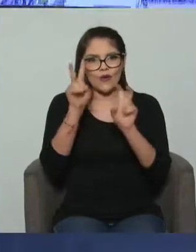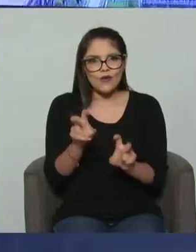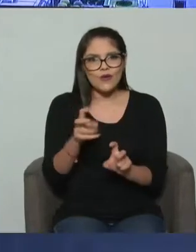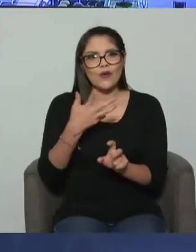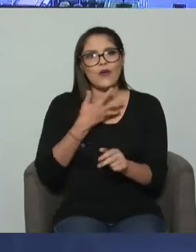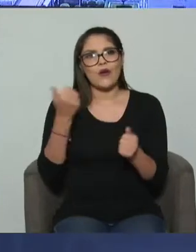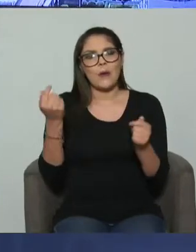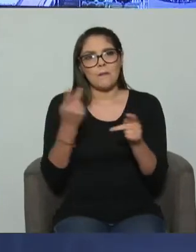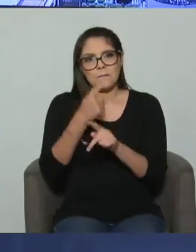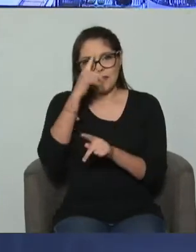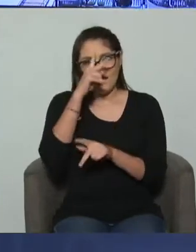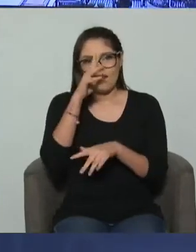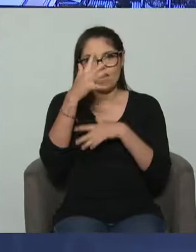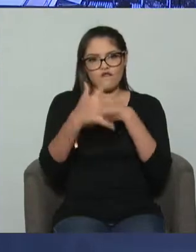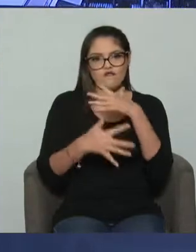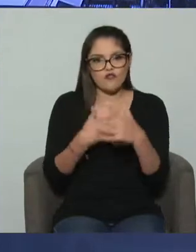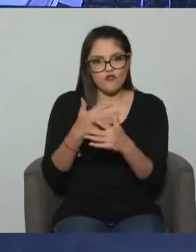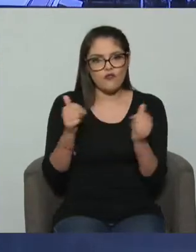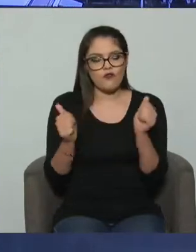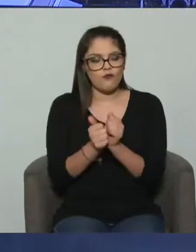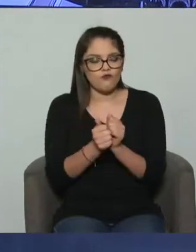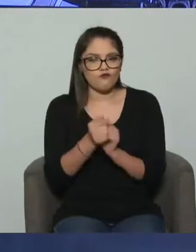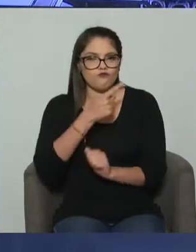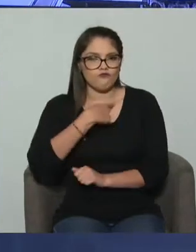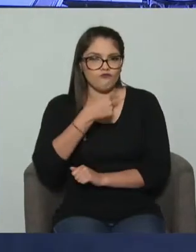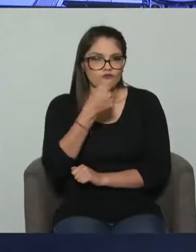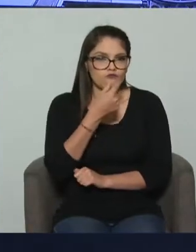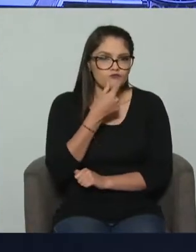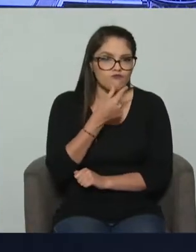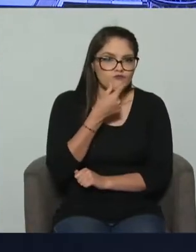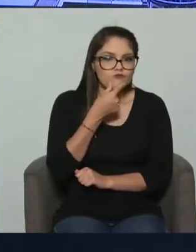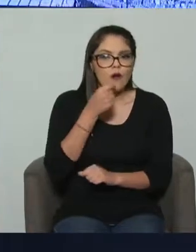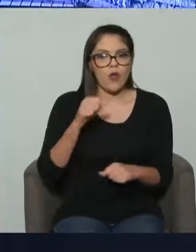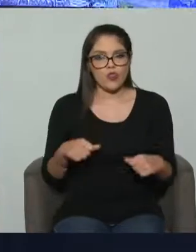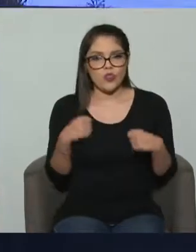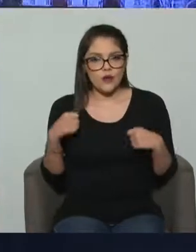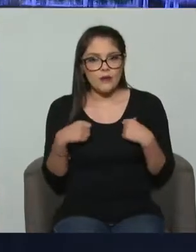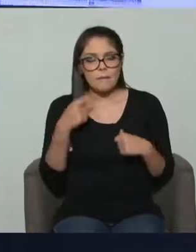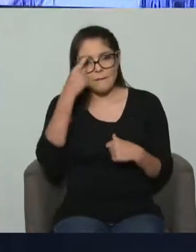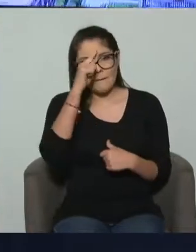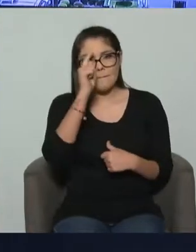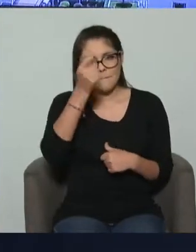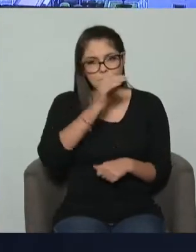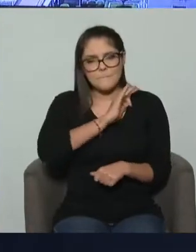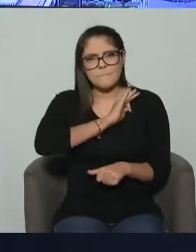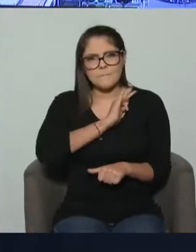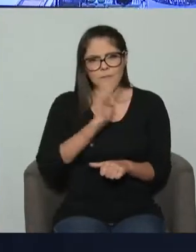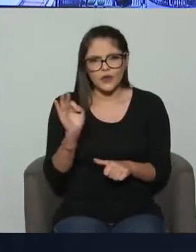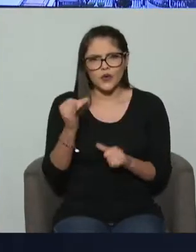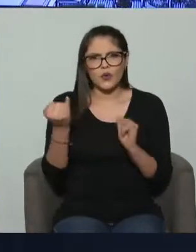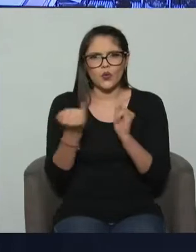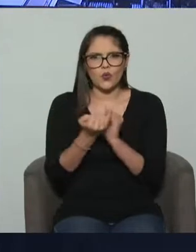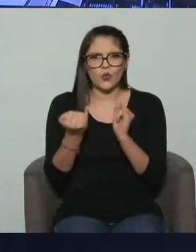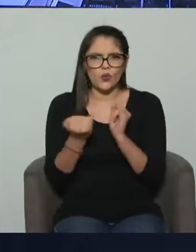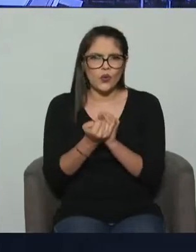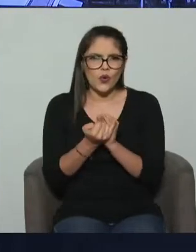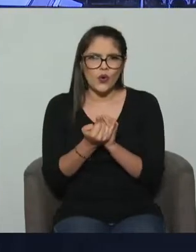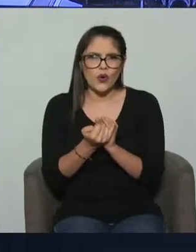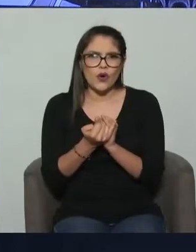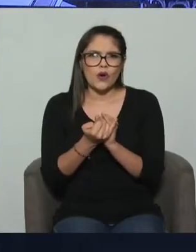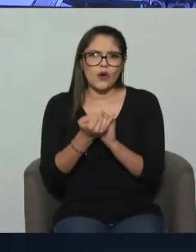para evitar o no ser víctimas de esto. Y el segundo tema, pues estas tristes,